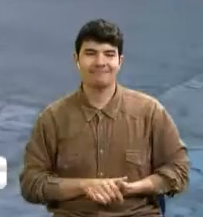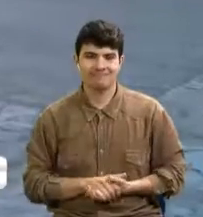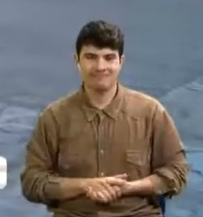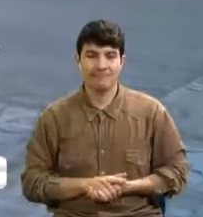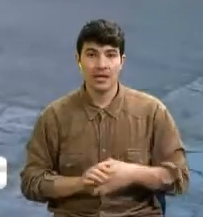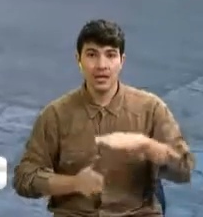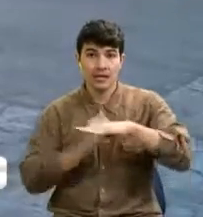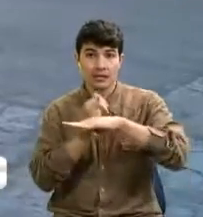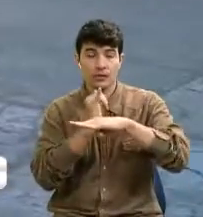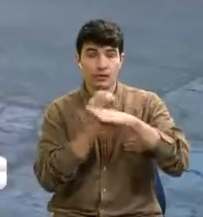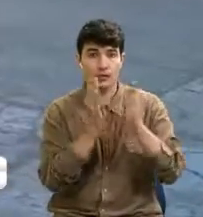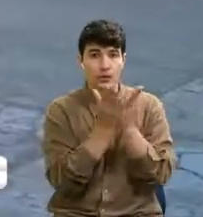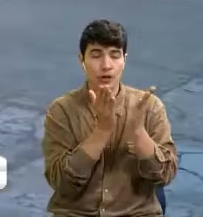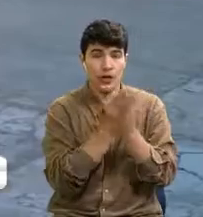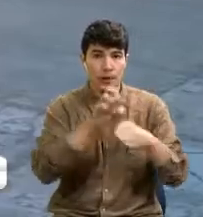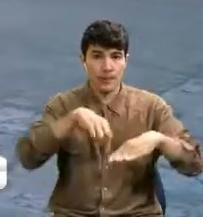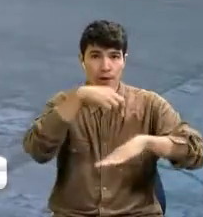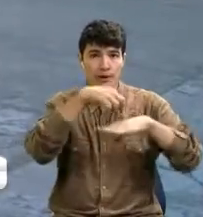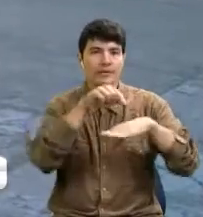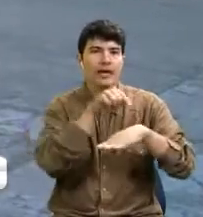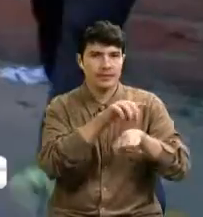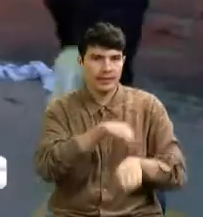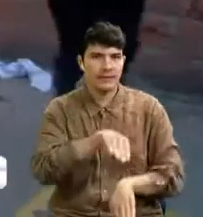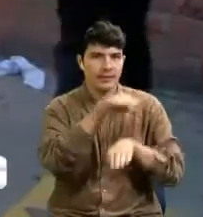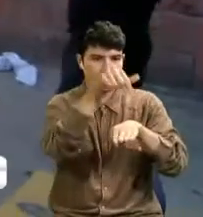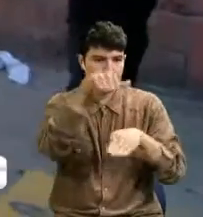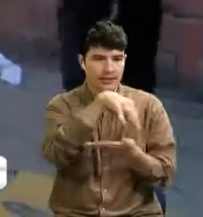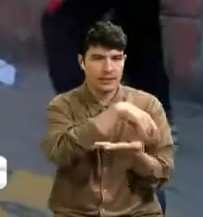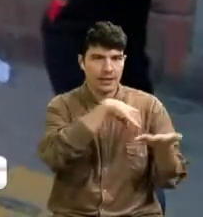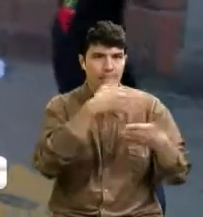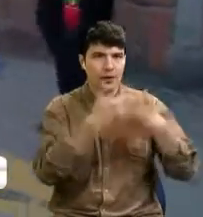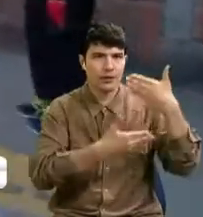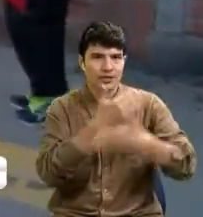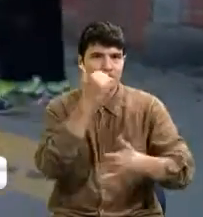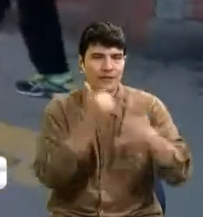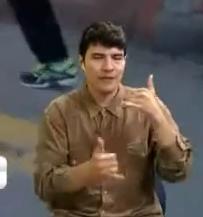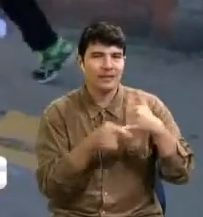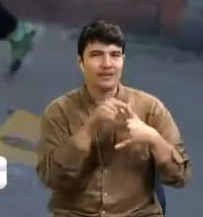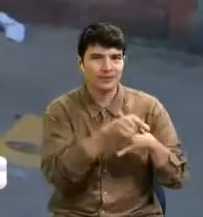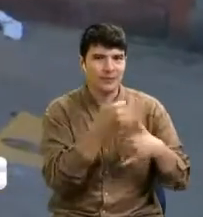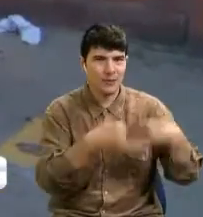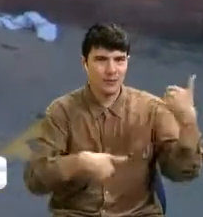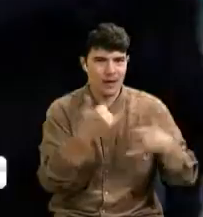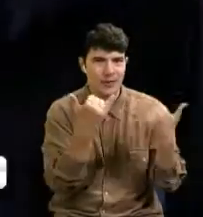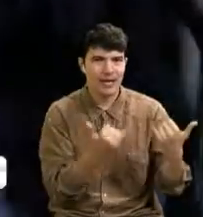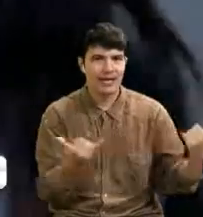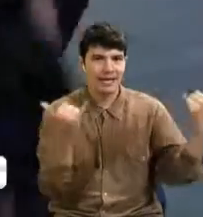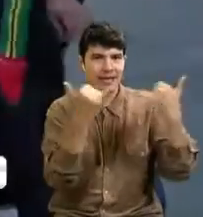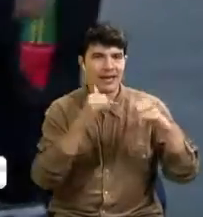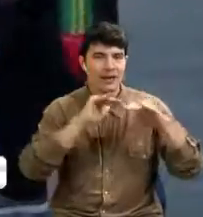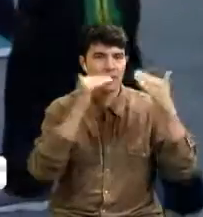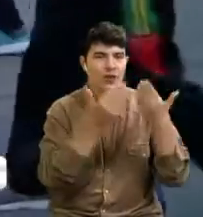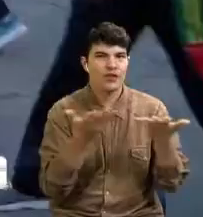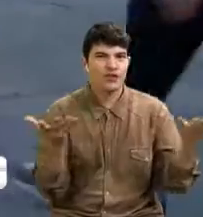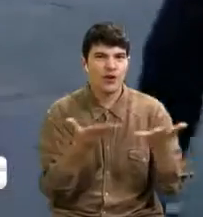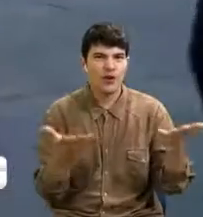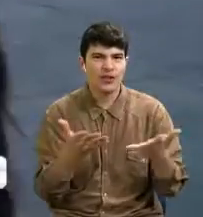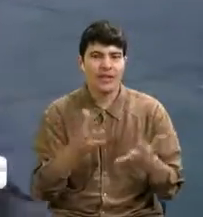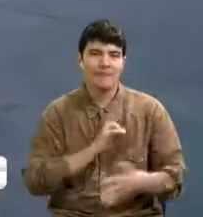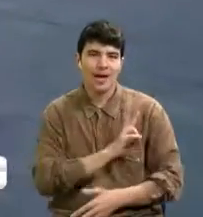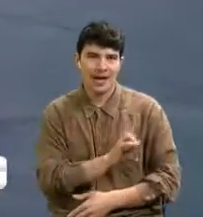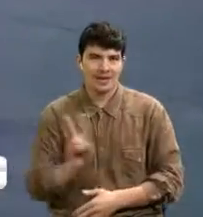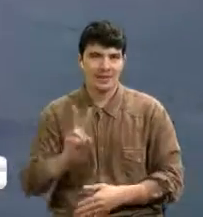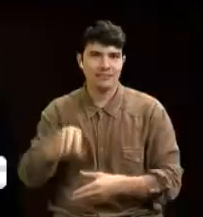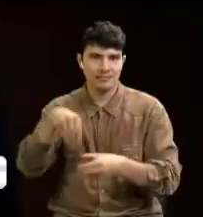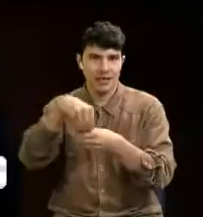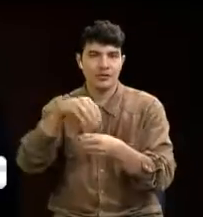La institución educativa Provenza representará a Santander en la fase final de los Juegos Supérate Intercolegiados que se llevarán a cabo en el Valle del